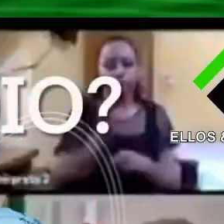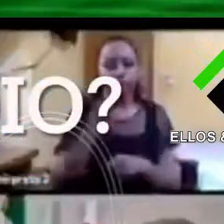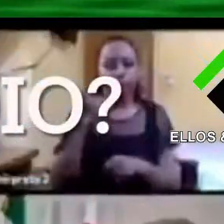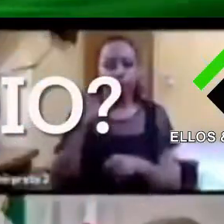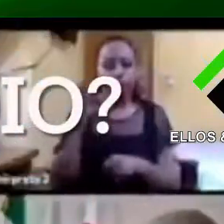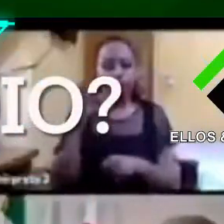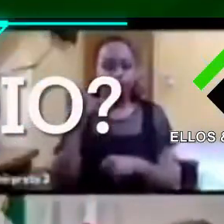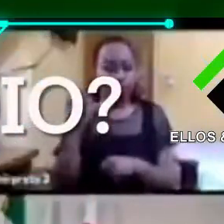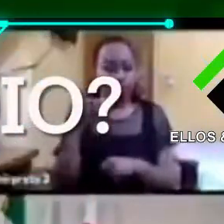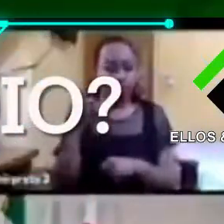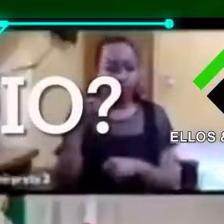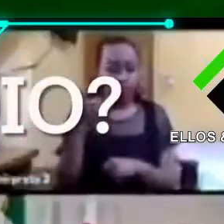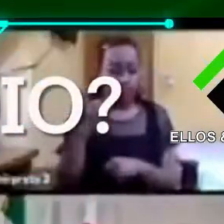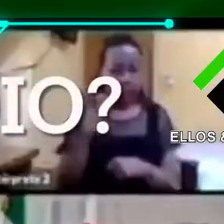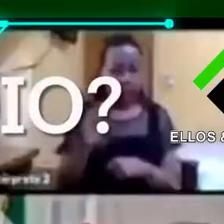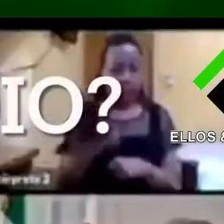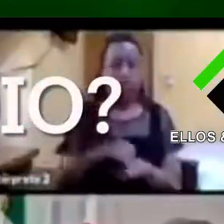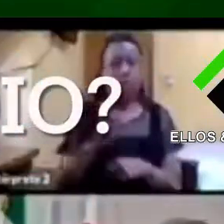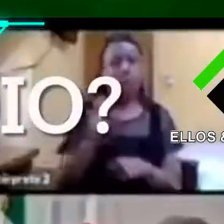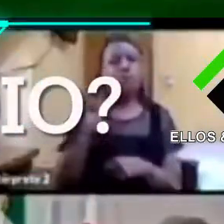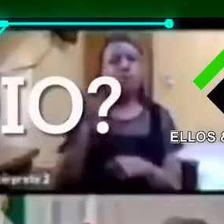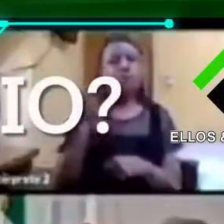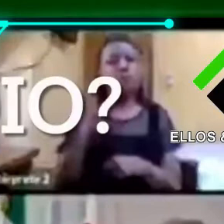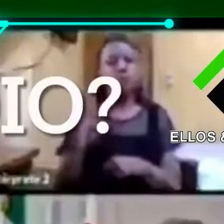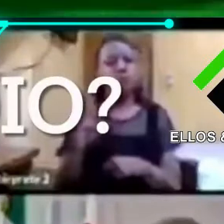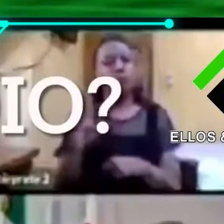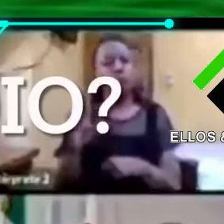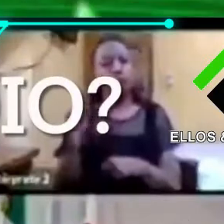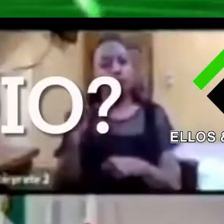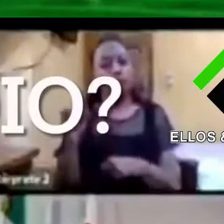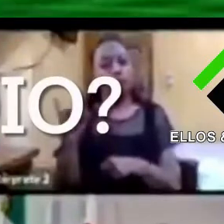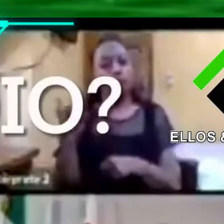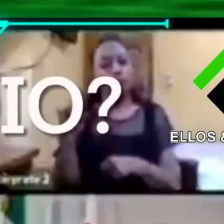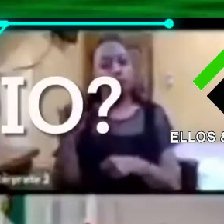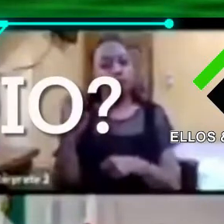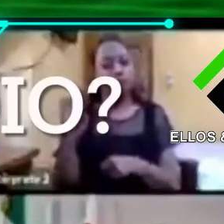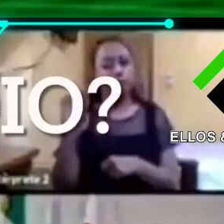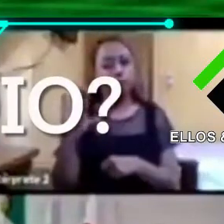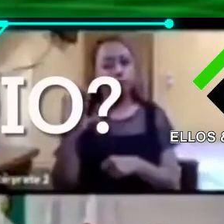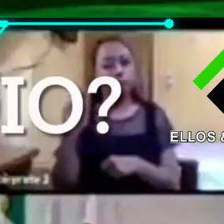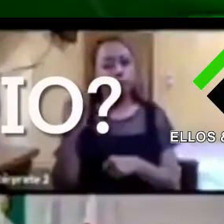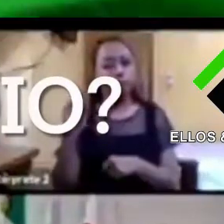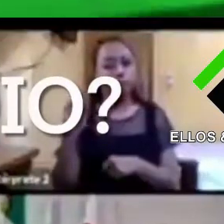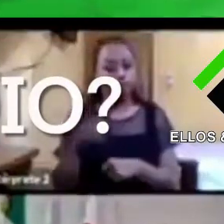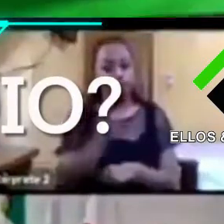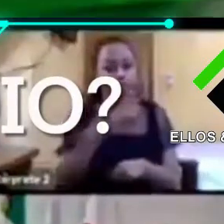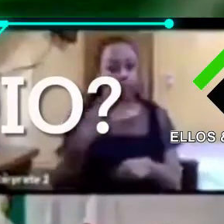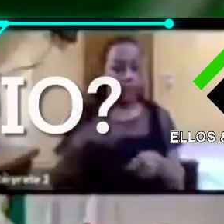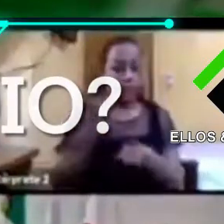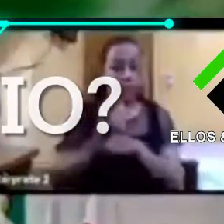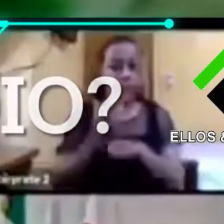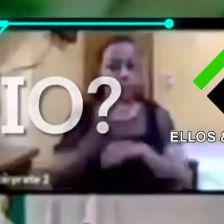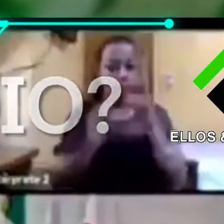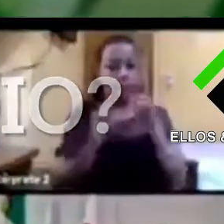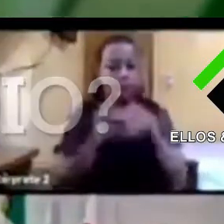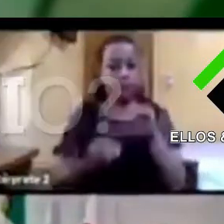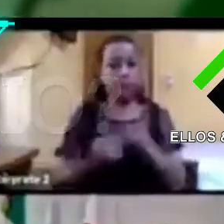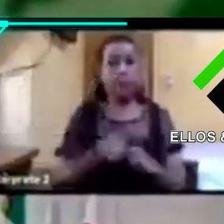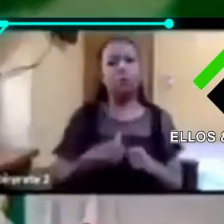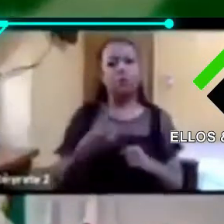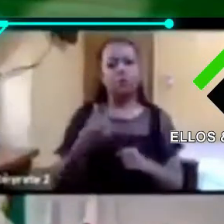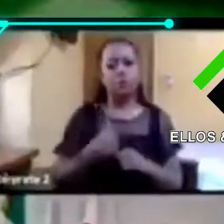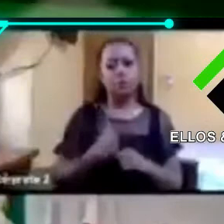del subdirector general de mantenimiento, doctor Gaviño, es que yo hoy soy la subdirectora general